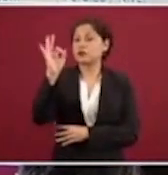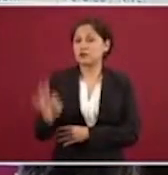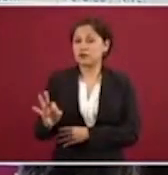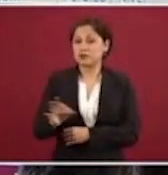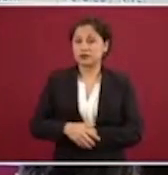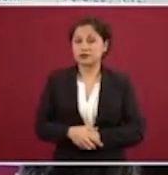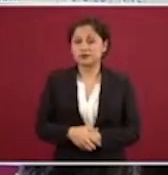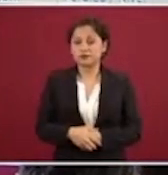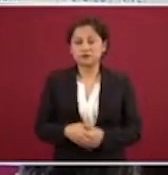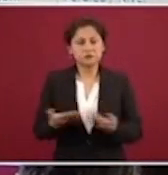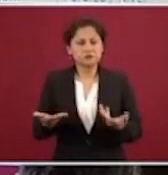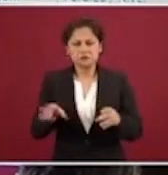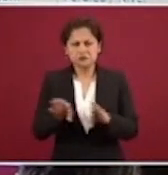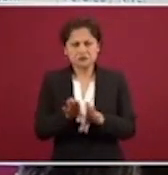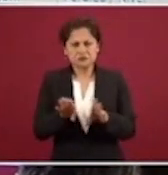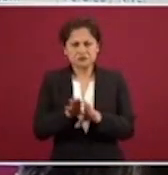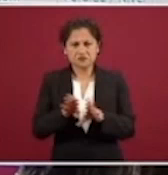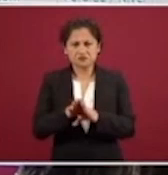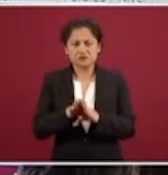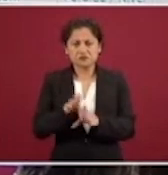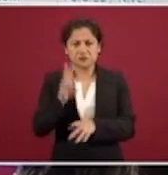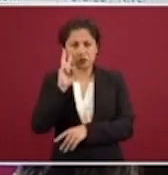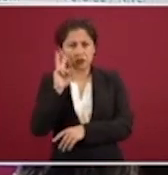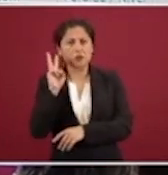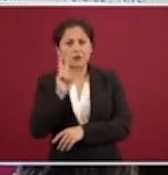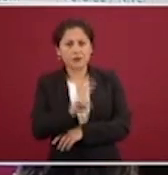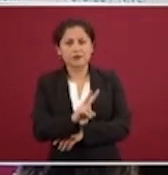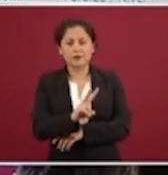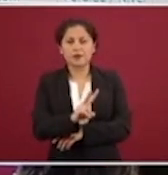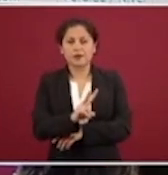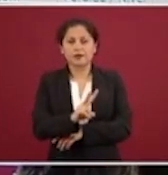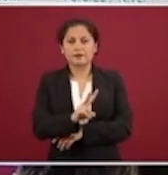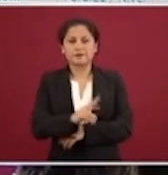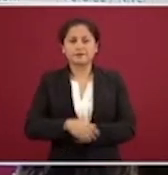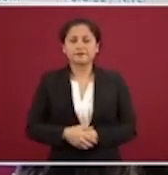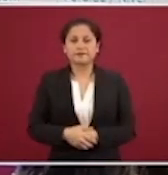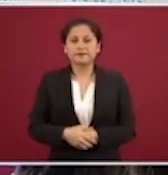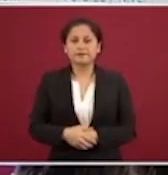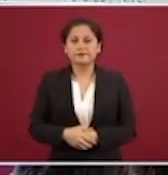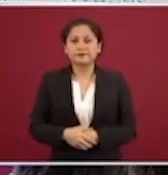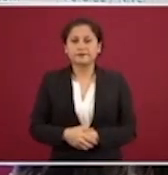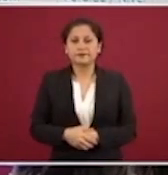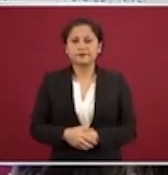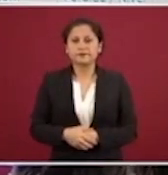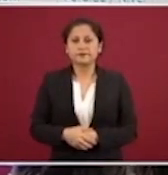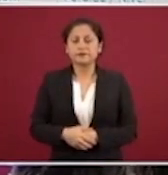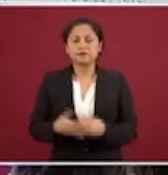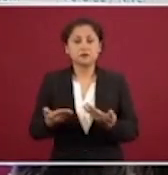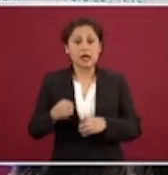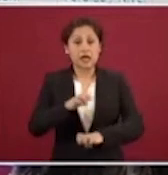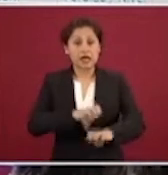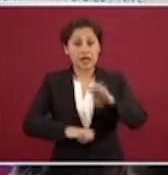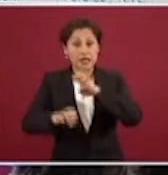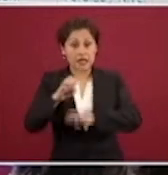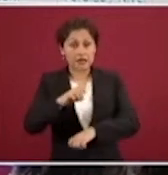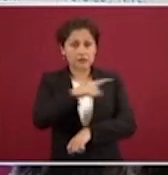34%. Esto muestra así que ubicamos, insisto, en aquellas empresas que tienen mayor capacidad